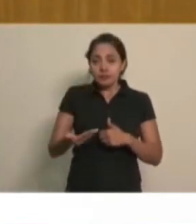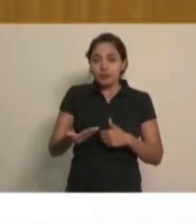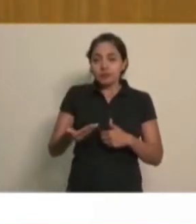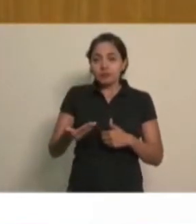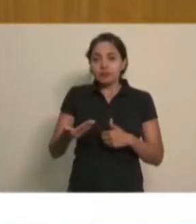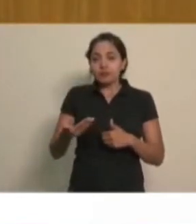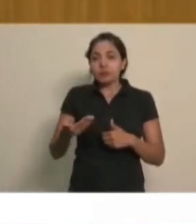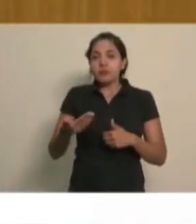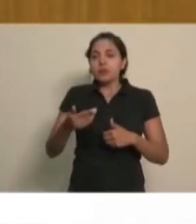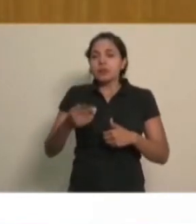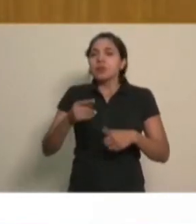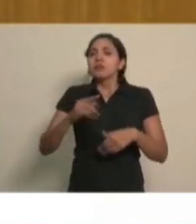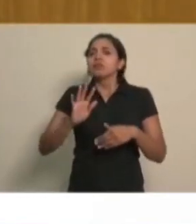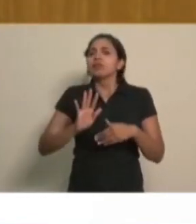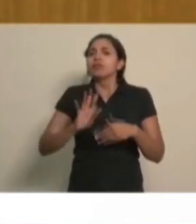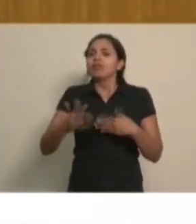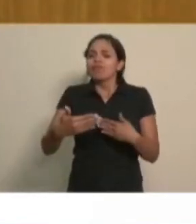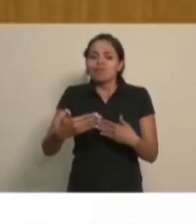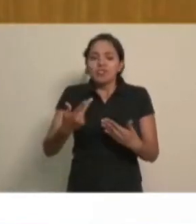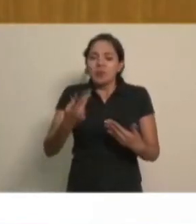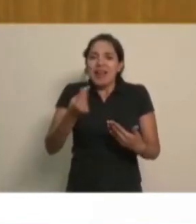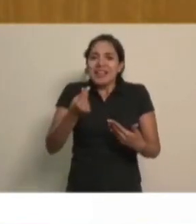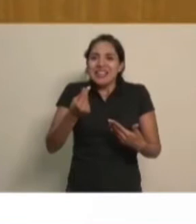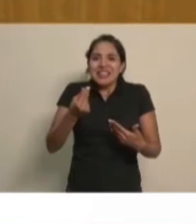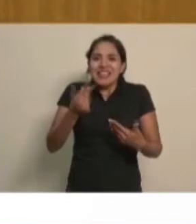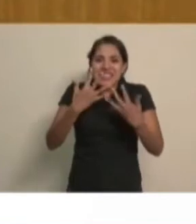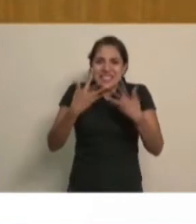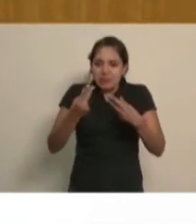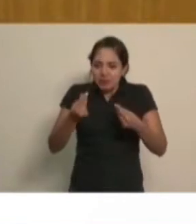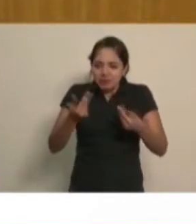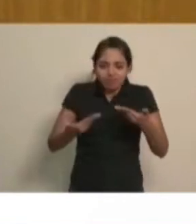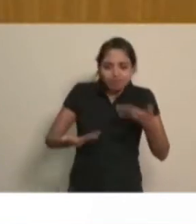está evidenciando en el corto plazo un desequilibrio presupuestario del sistema,